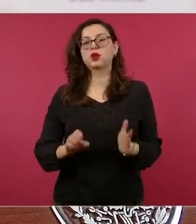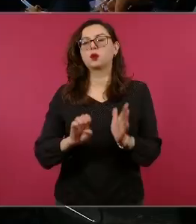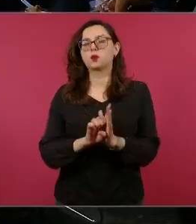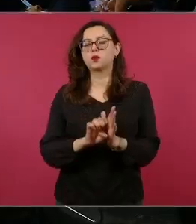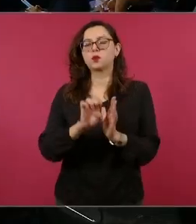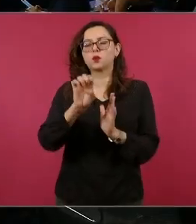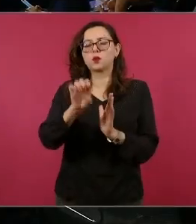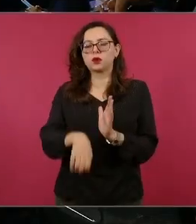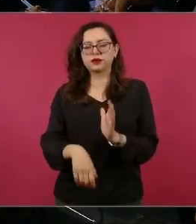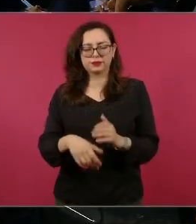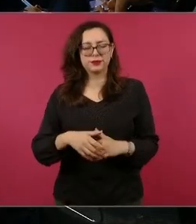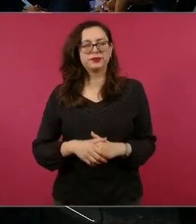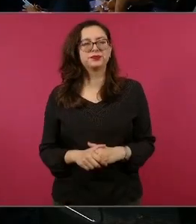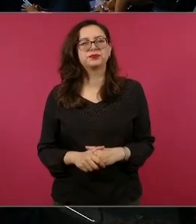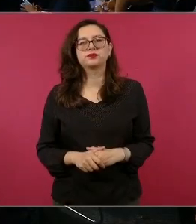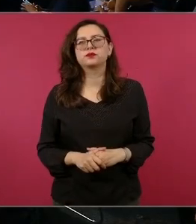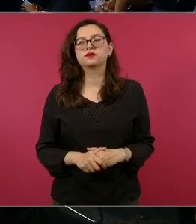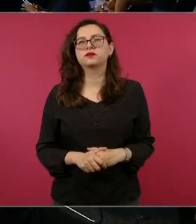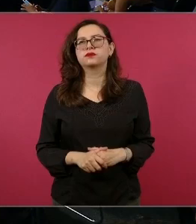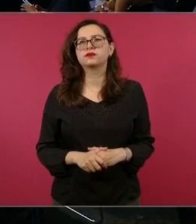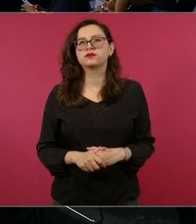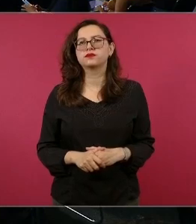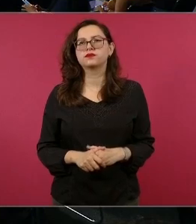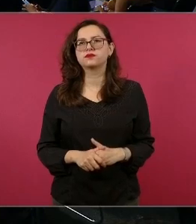cuestionaron sin fundamento,